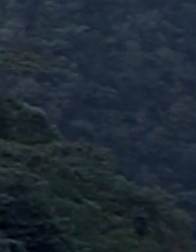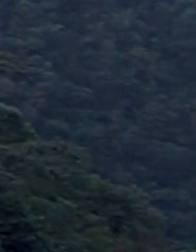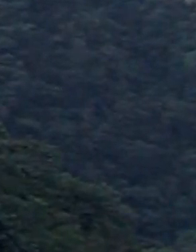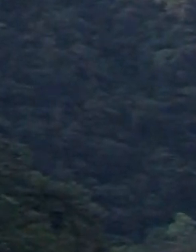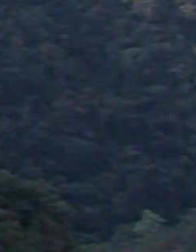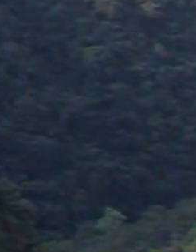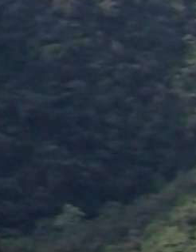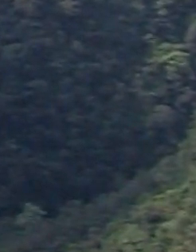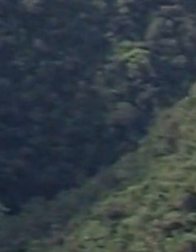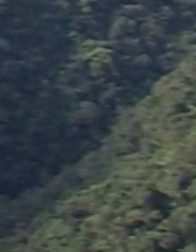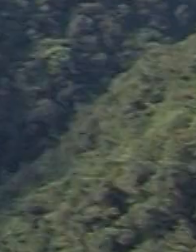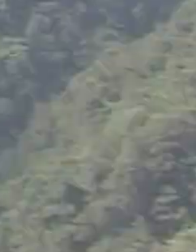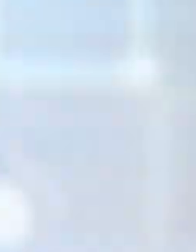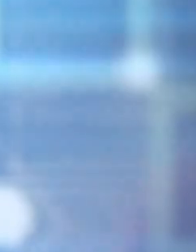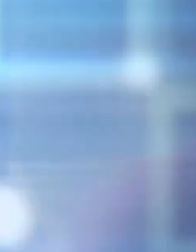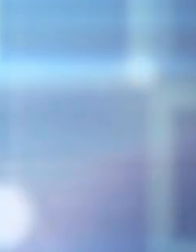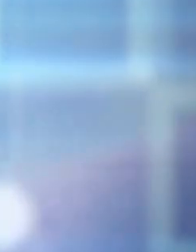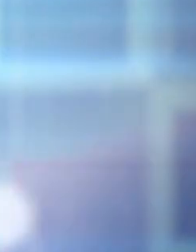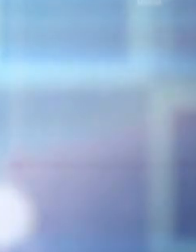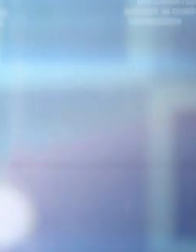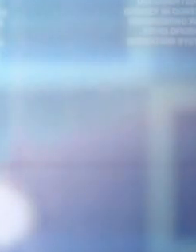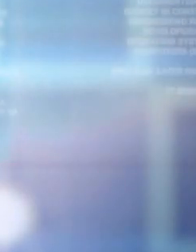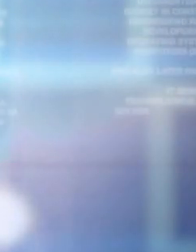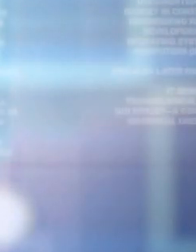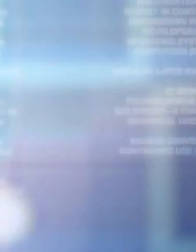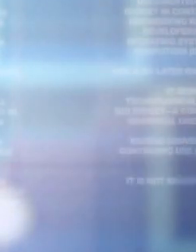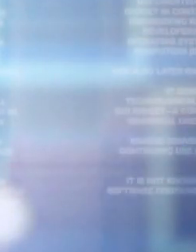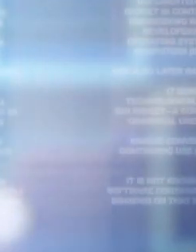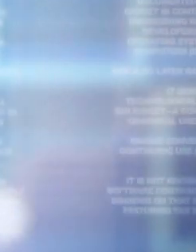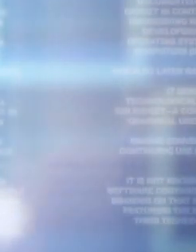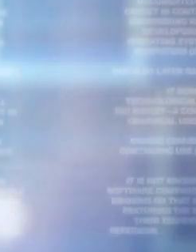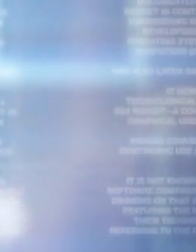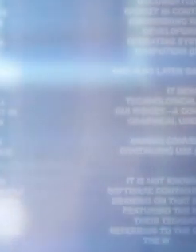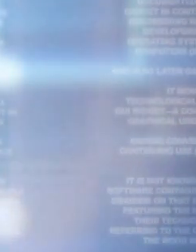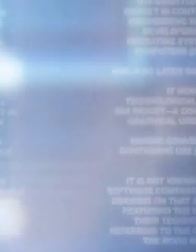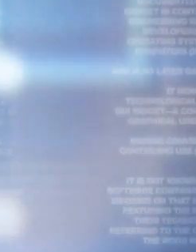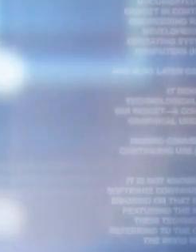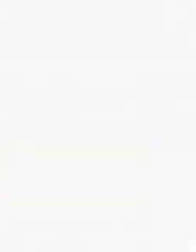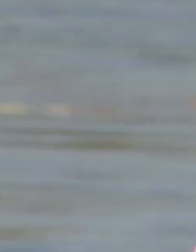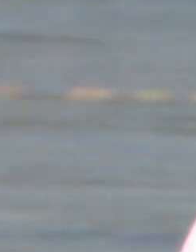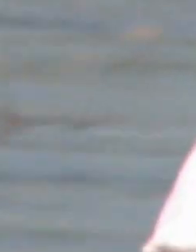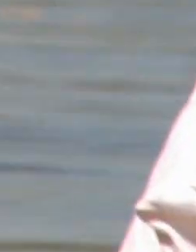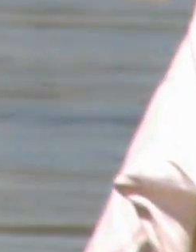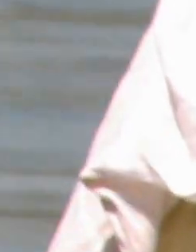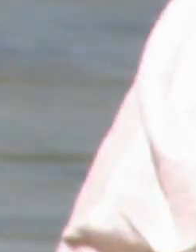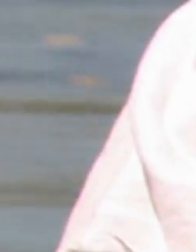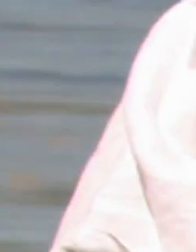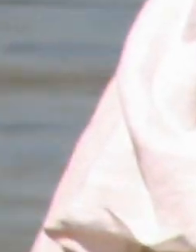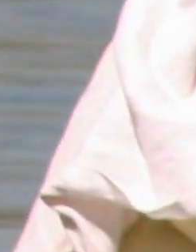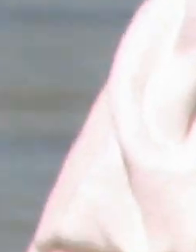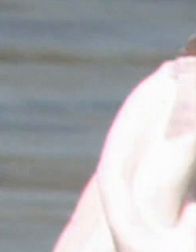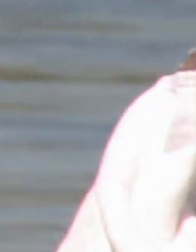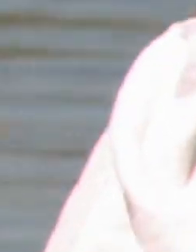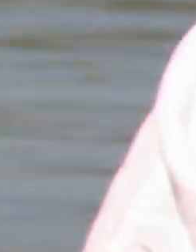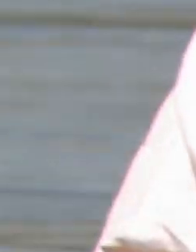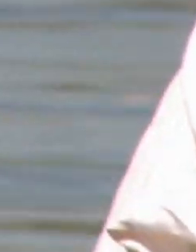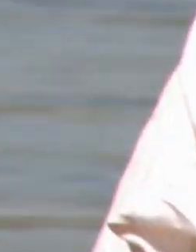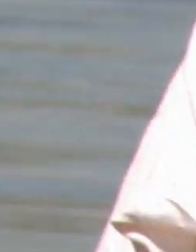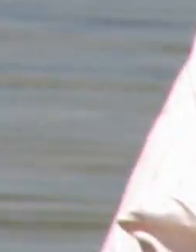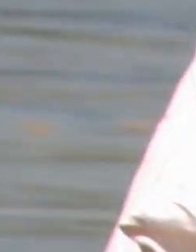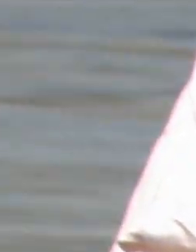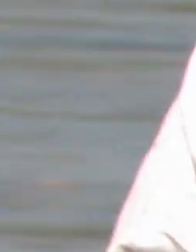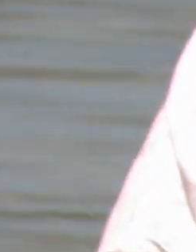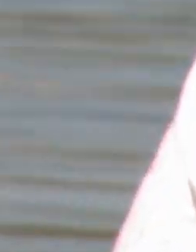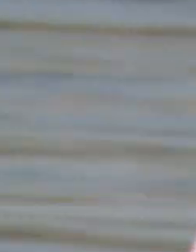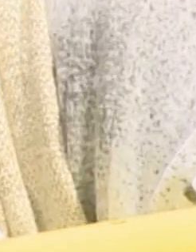del futuro puente Chirajara, de inundaciones en el Aeropuerto Internacional El Dorado y de problemas de financiación para la